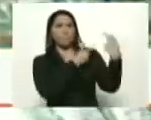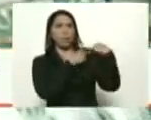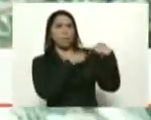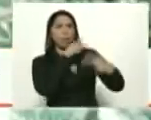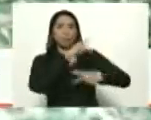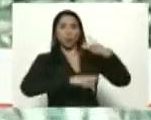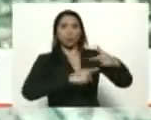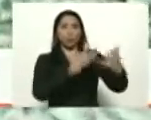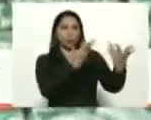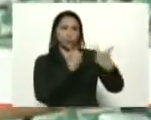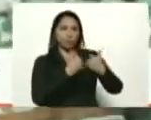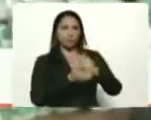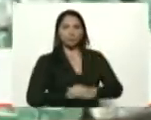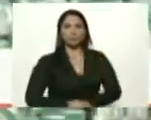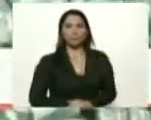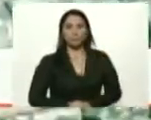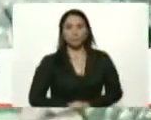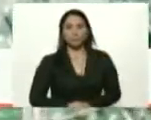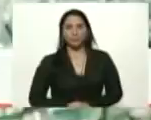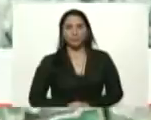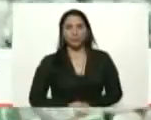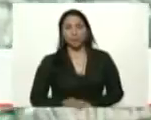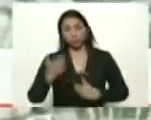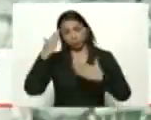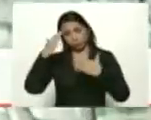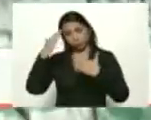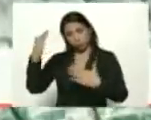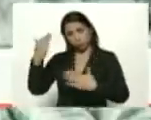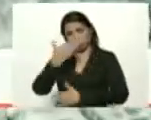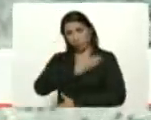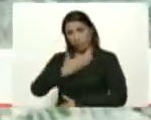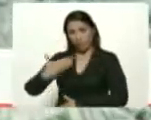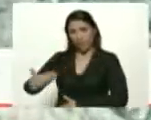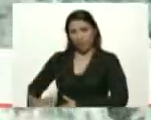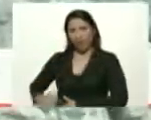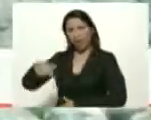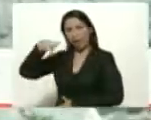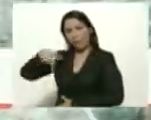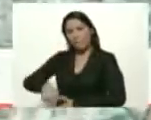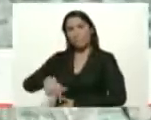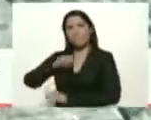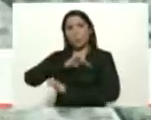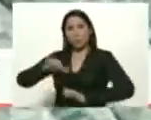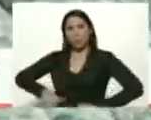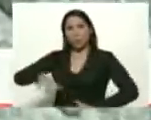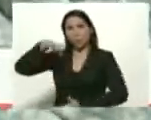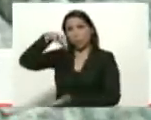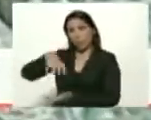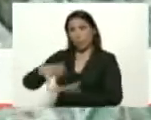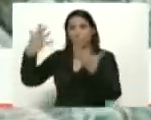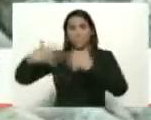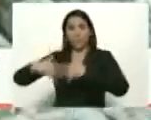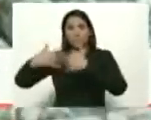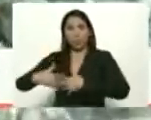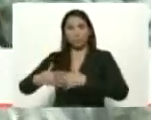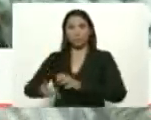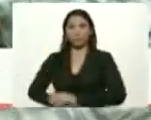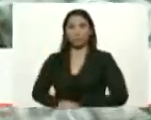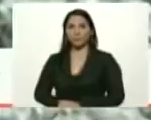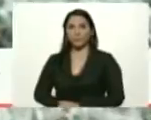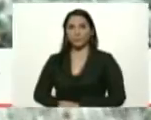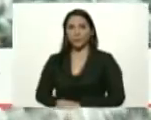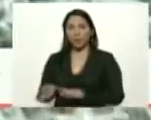producción, nos comente. Saludos, presidente. Aquí desde Portuguesa, de esta tierra maravillosa,